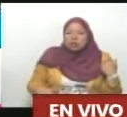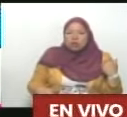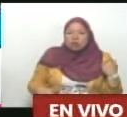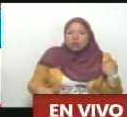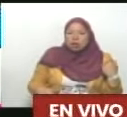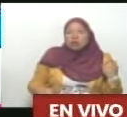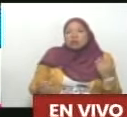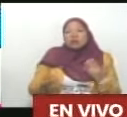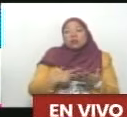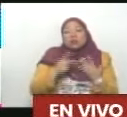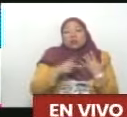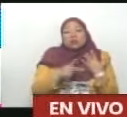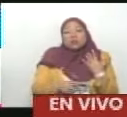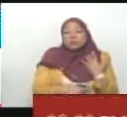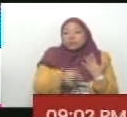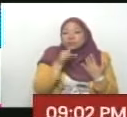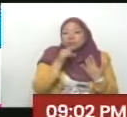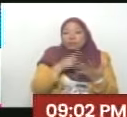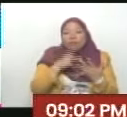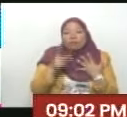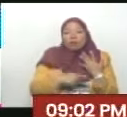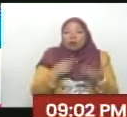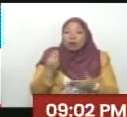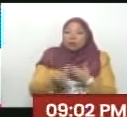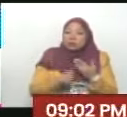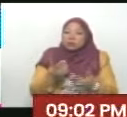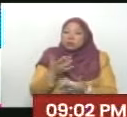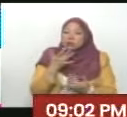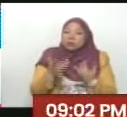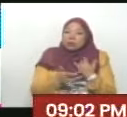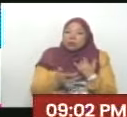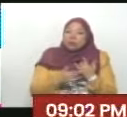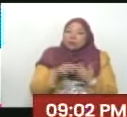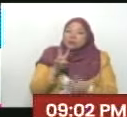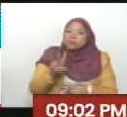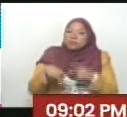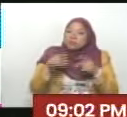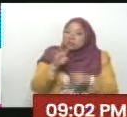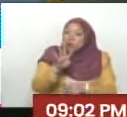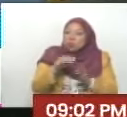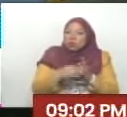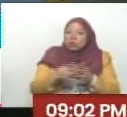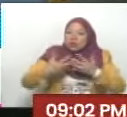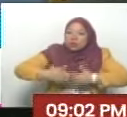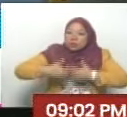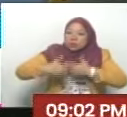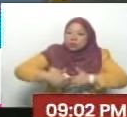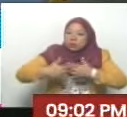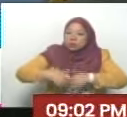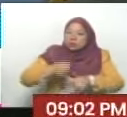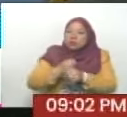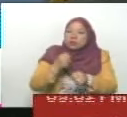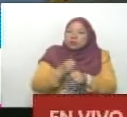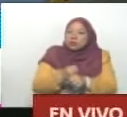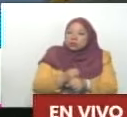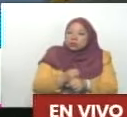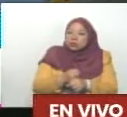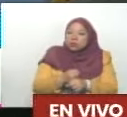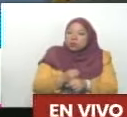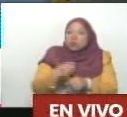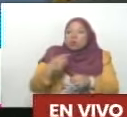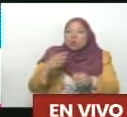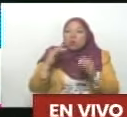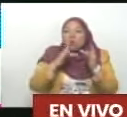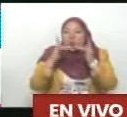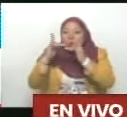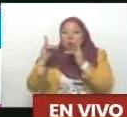Parque Tecnológico Nube, que es un parque tecnológico de la ciudad de Shanghái, que tiene 4.000 empresas de base tecnológica